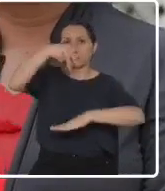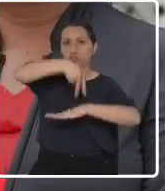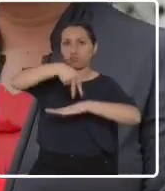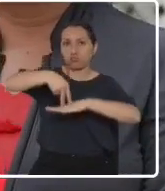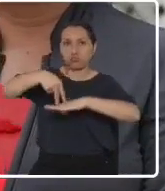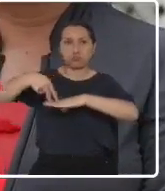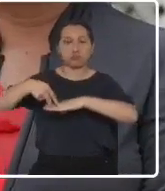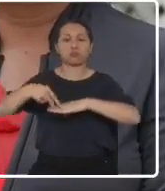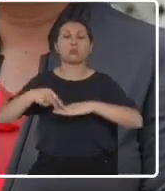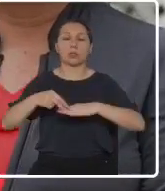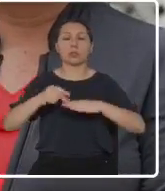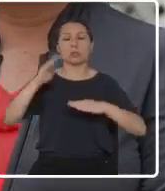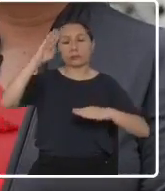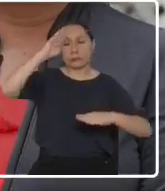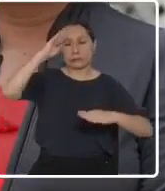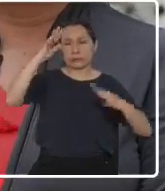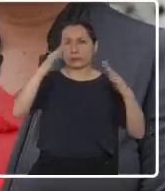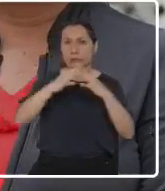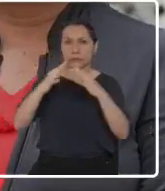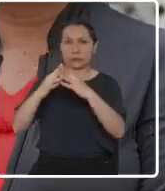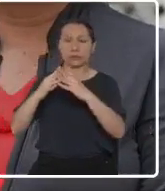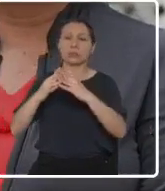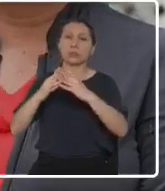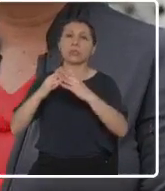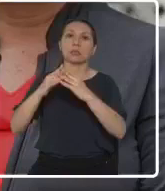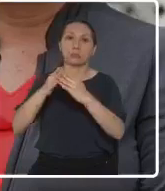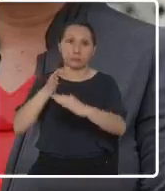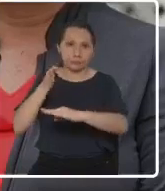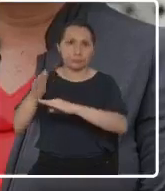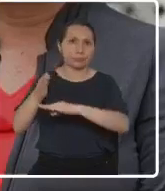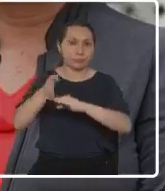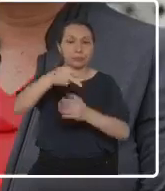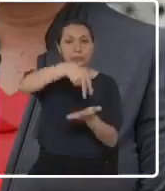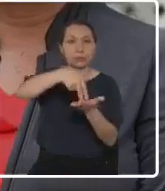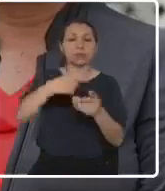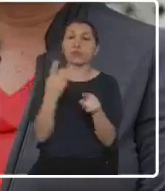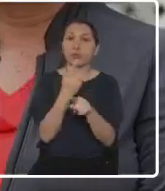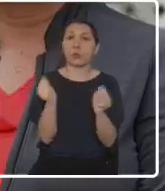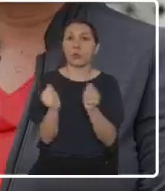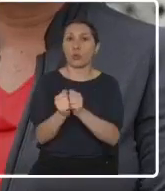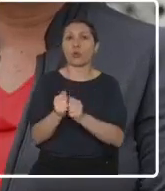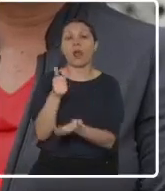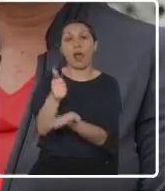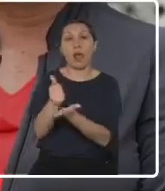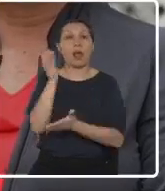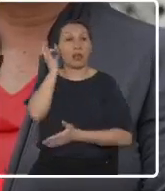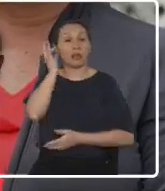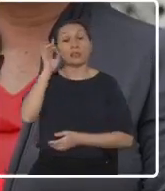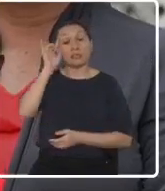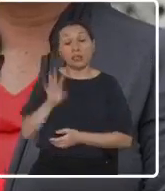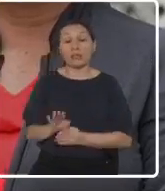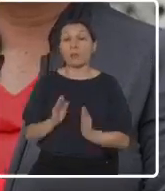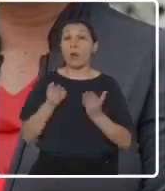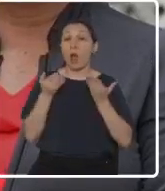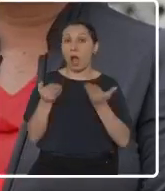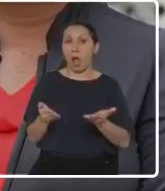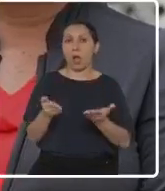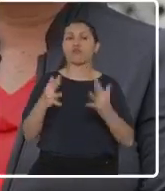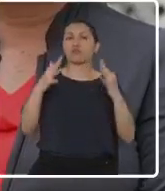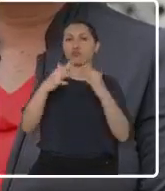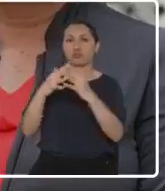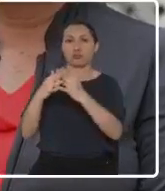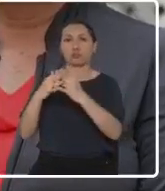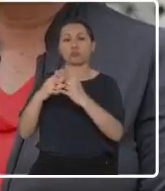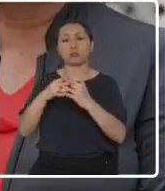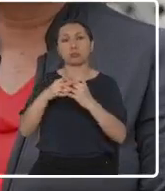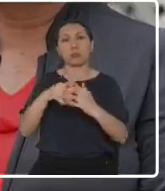presencia de las Fuerzas Armadas en terreno. Lo conversamos también con las alcaldesas. Sabemos que hoy día tenemos Fuerzas Armadas